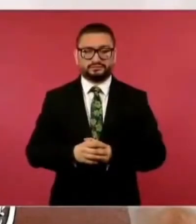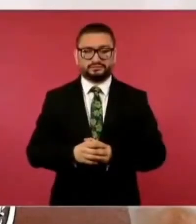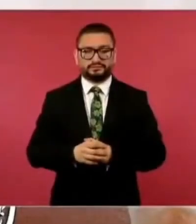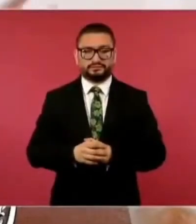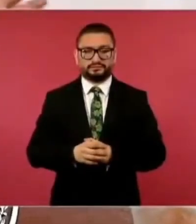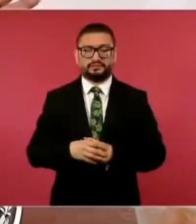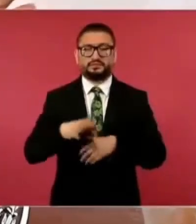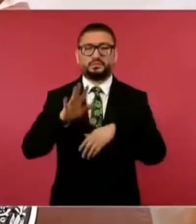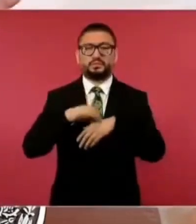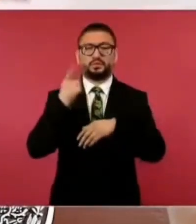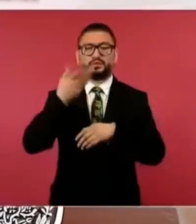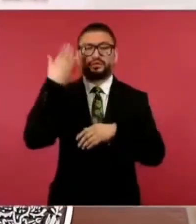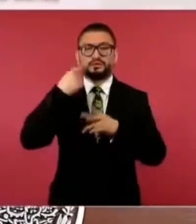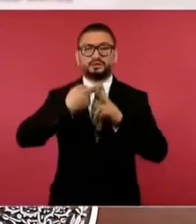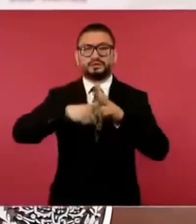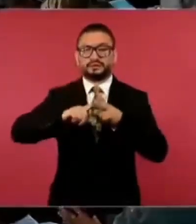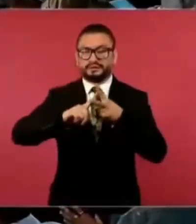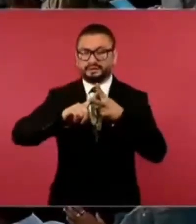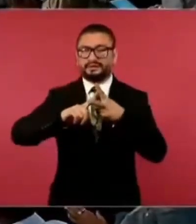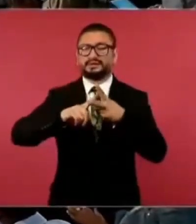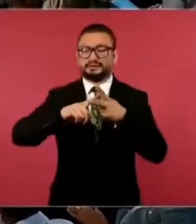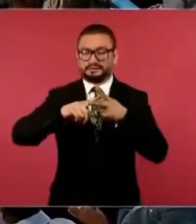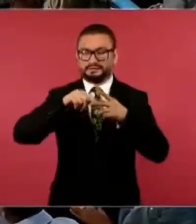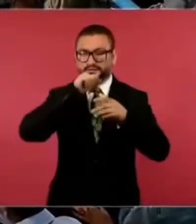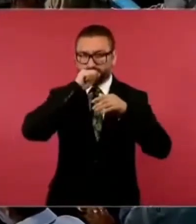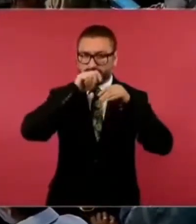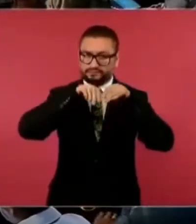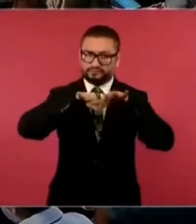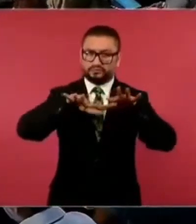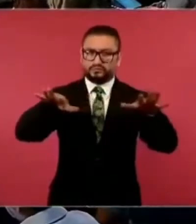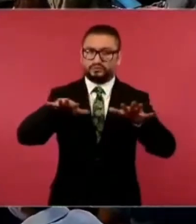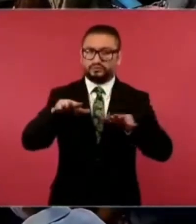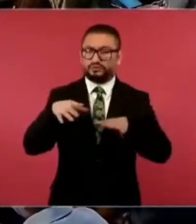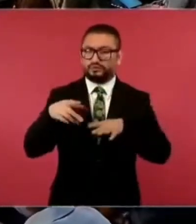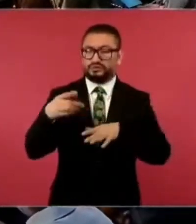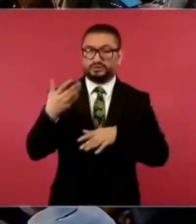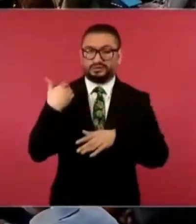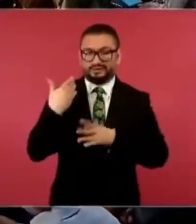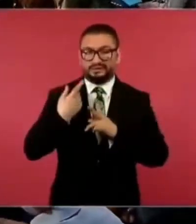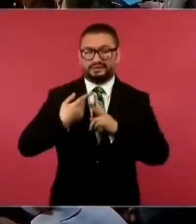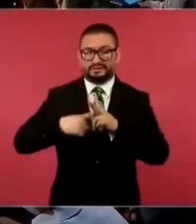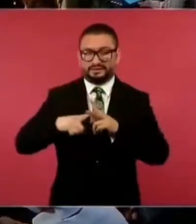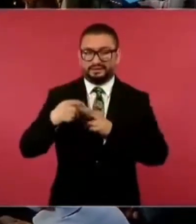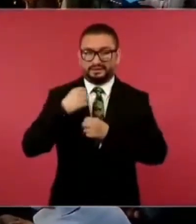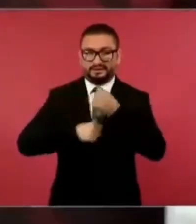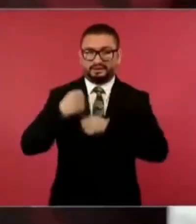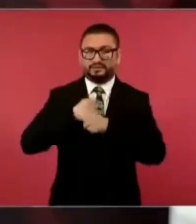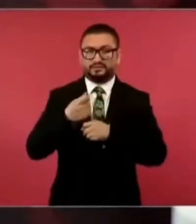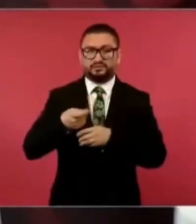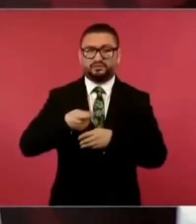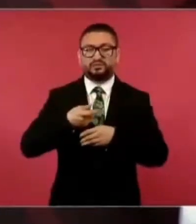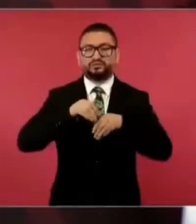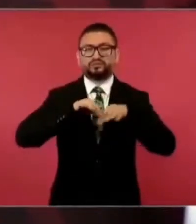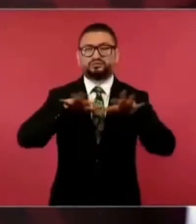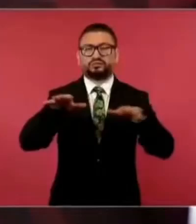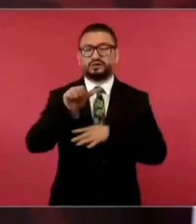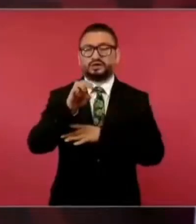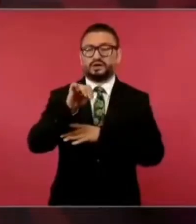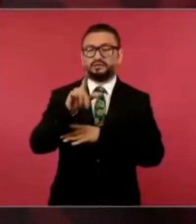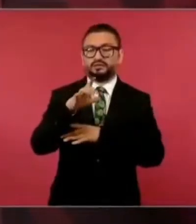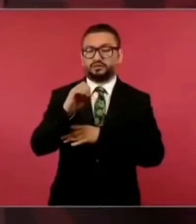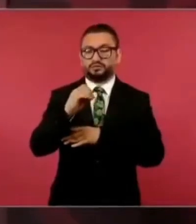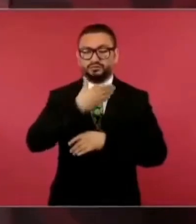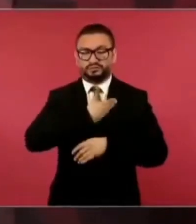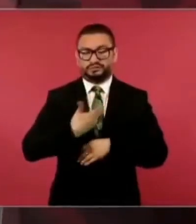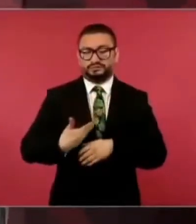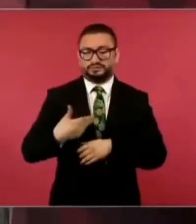Porque empezó una campaña al inicio del año, AMLO, presidente narco,